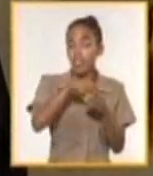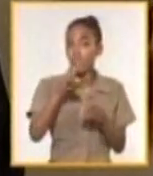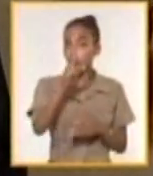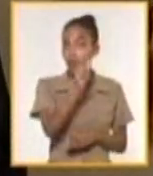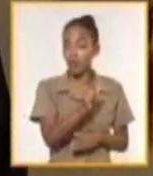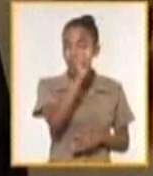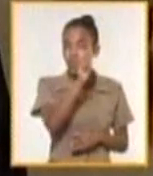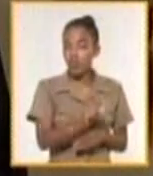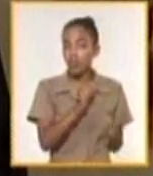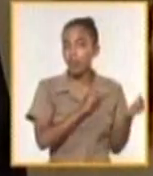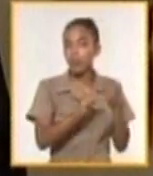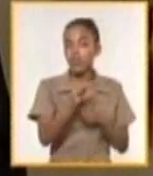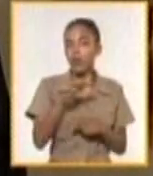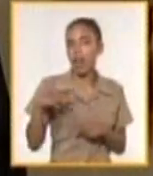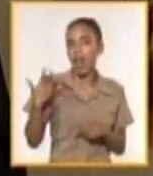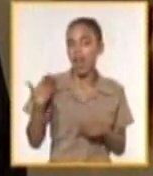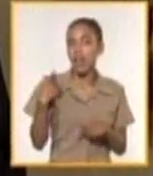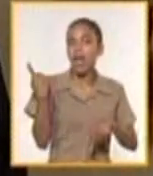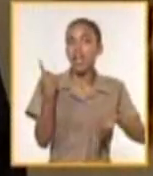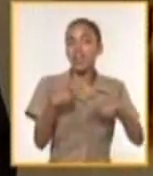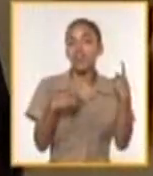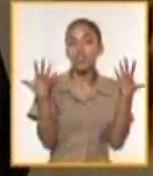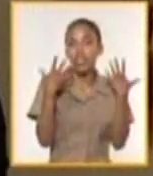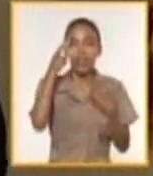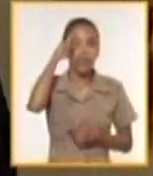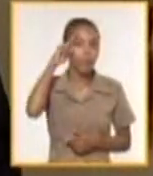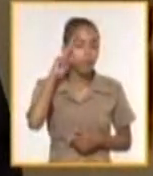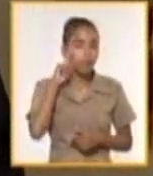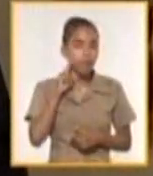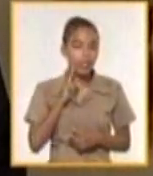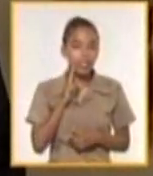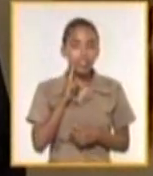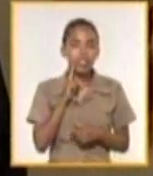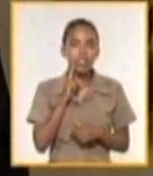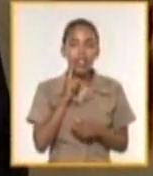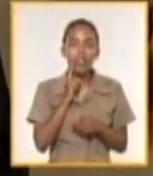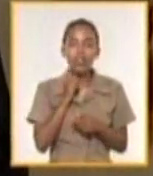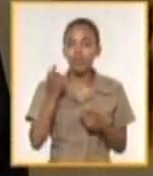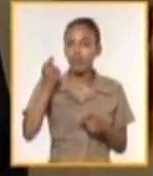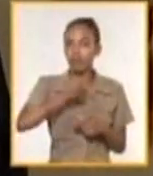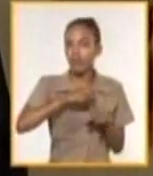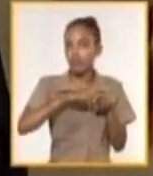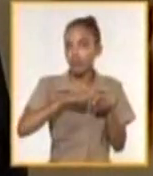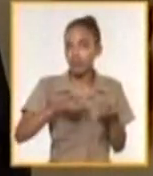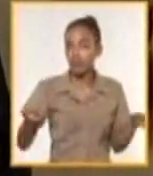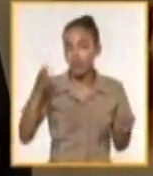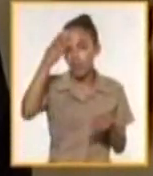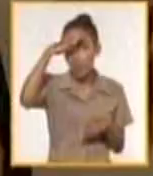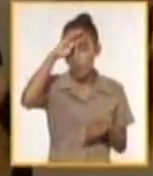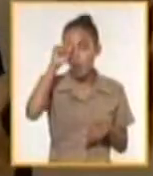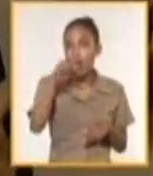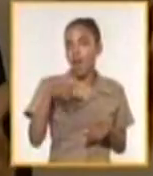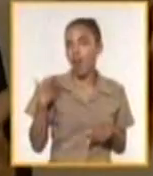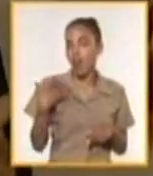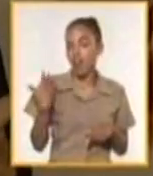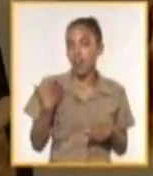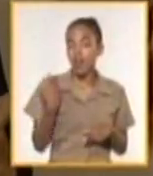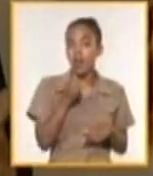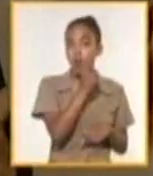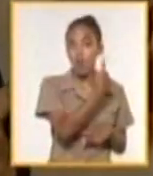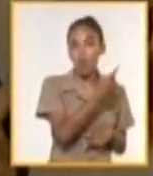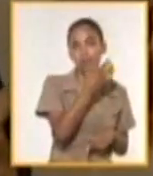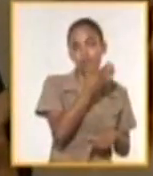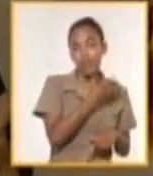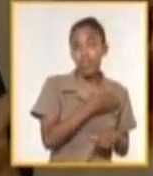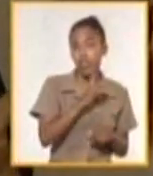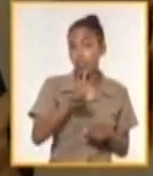que denuncia el golpe de Estado de Batista ante los tribunales del país. Una es Fidel Castro y